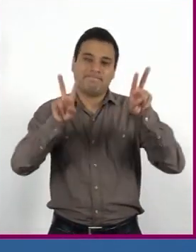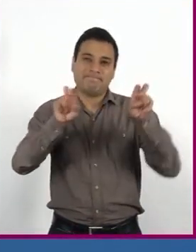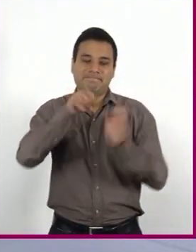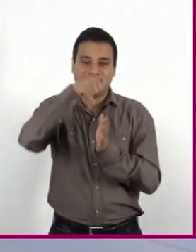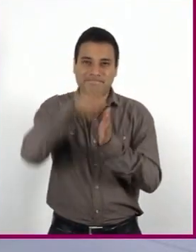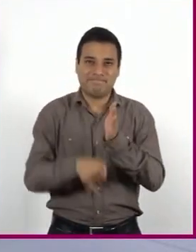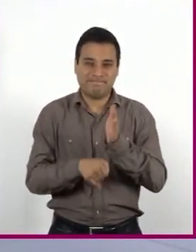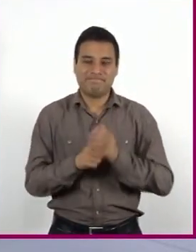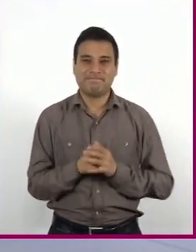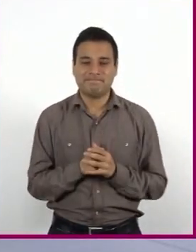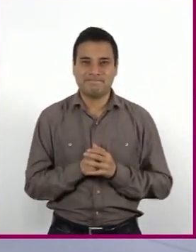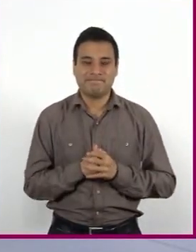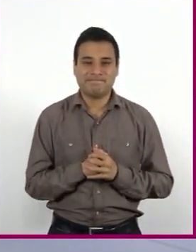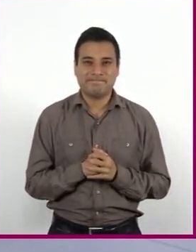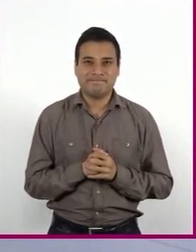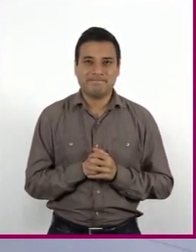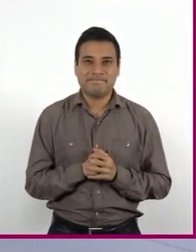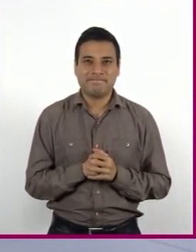este tema.